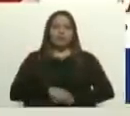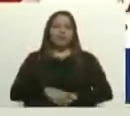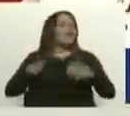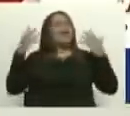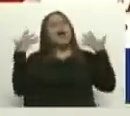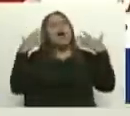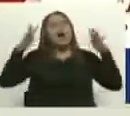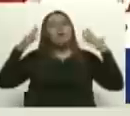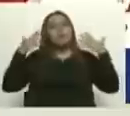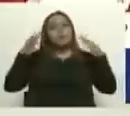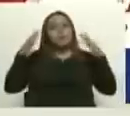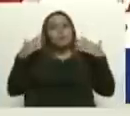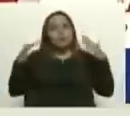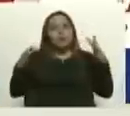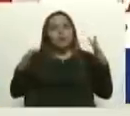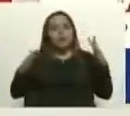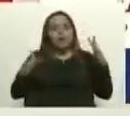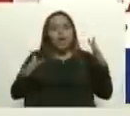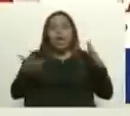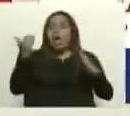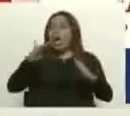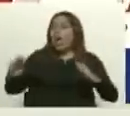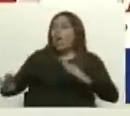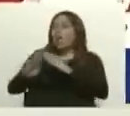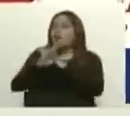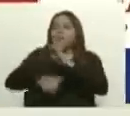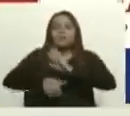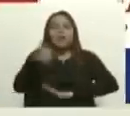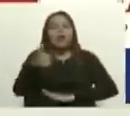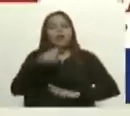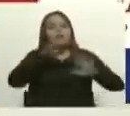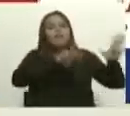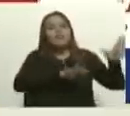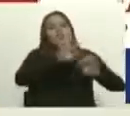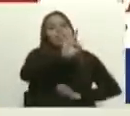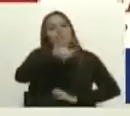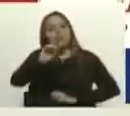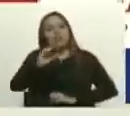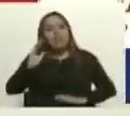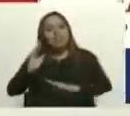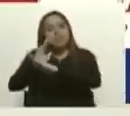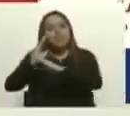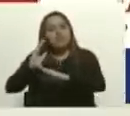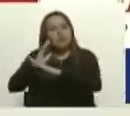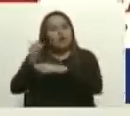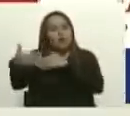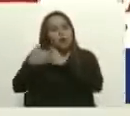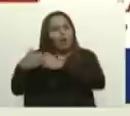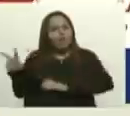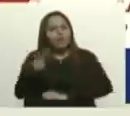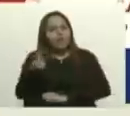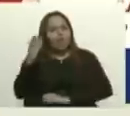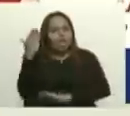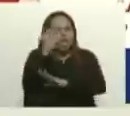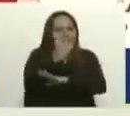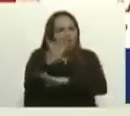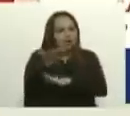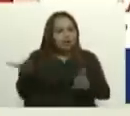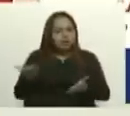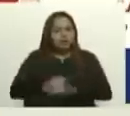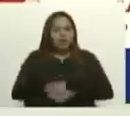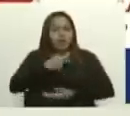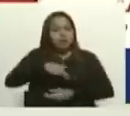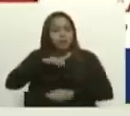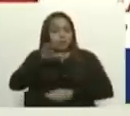Aplaudieron cada vez que venía una nueva sanción. Hay más de 930 sanciones, medidas coercitivas unilaterales contra